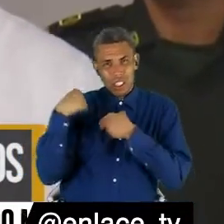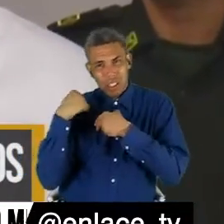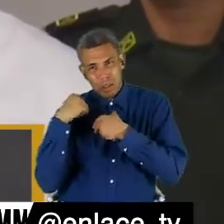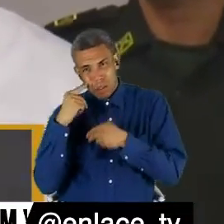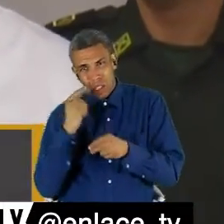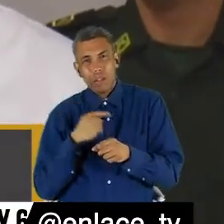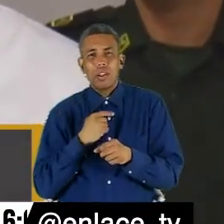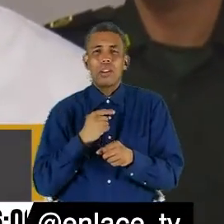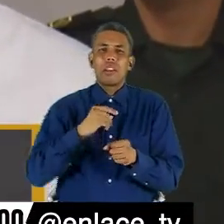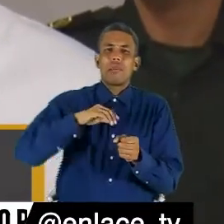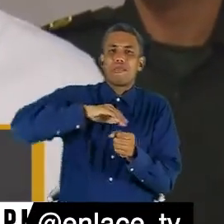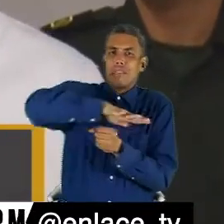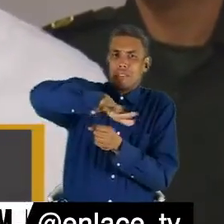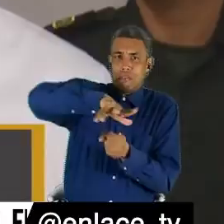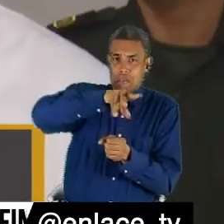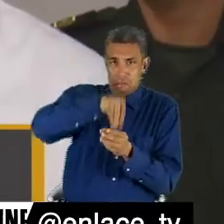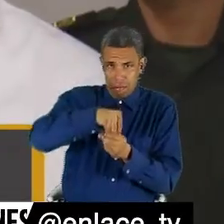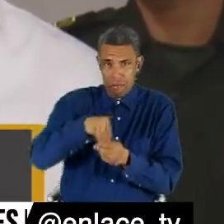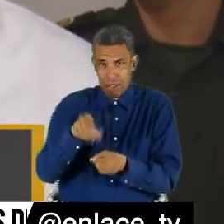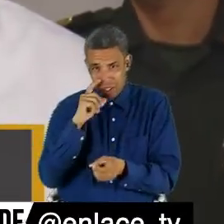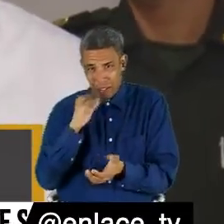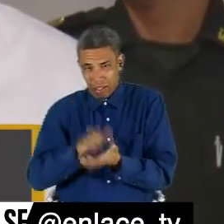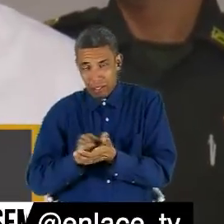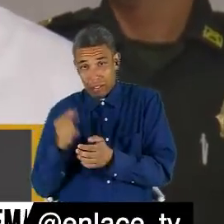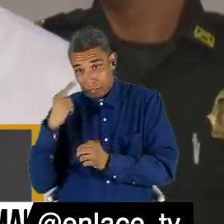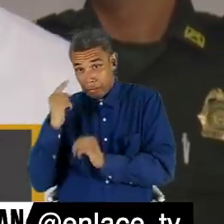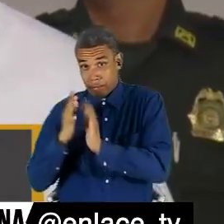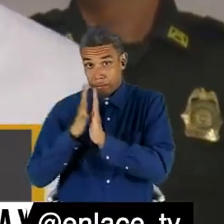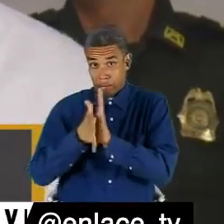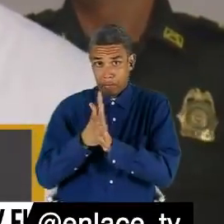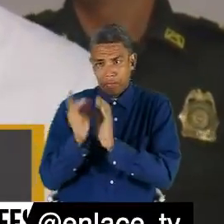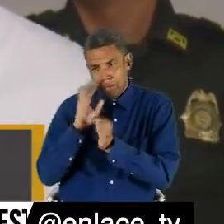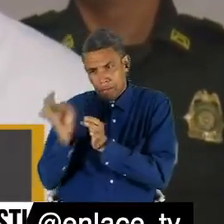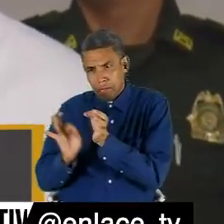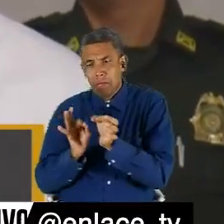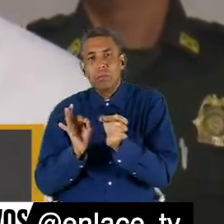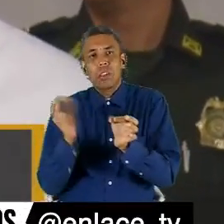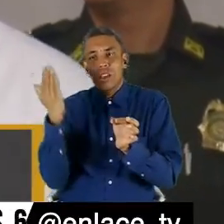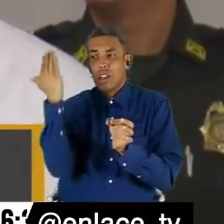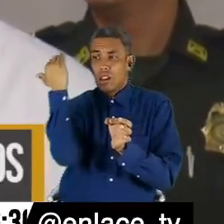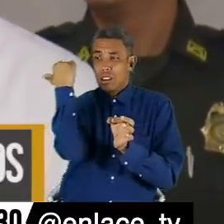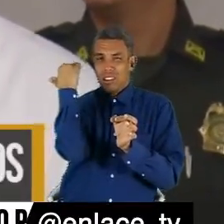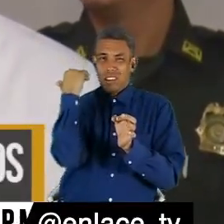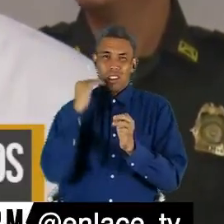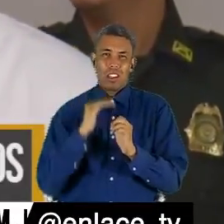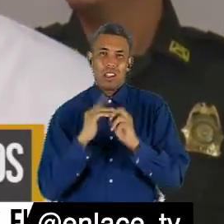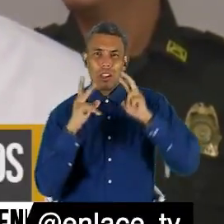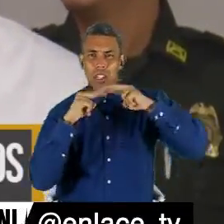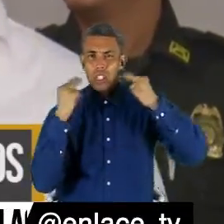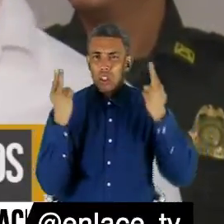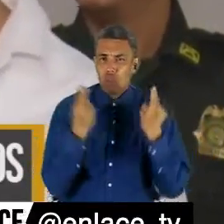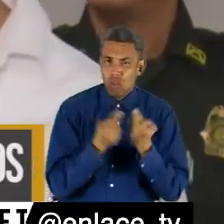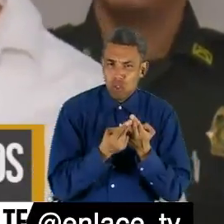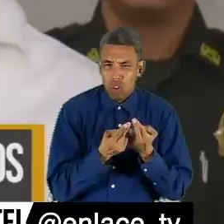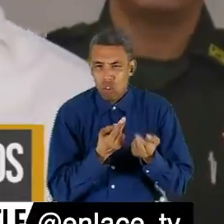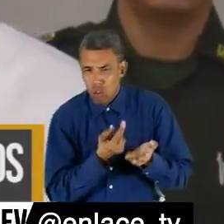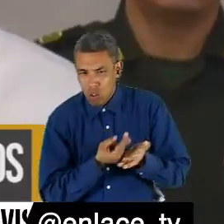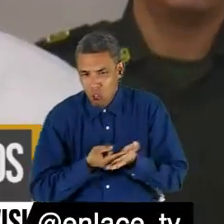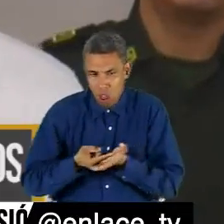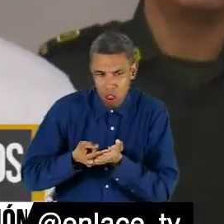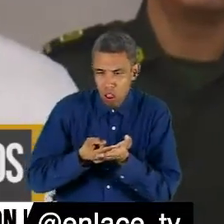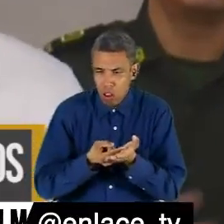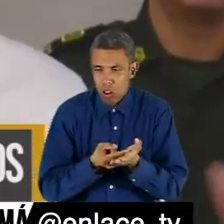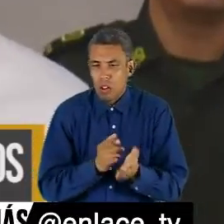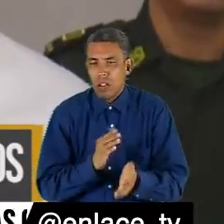ayer, previamente a una reunión que sostuvimos evaluando y reflexionando acerca del bloqueo del día